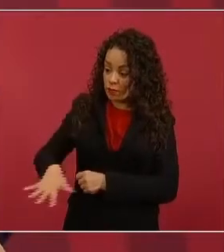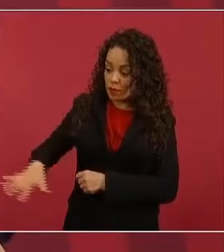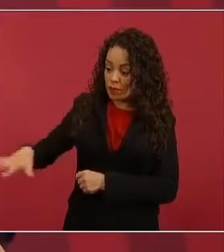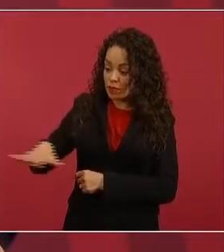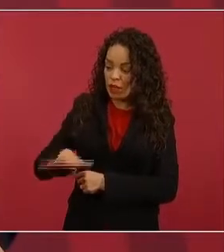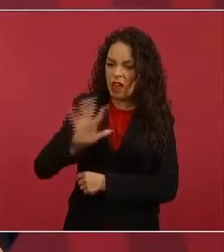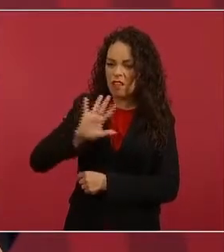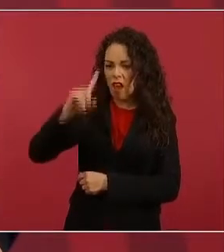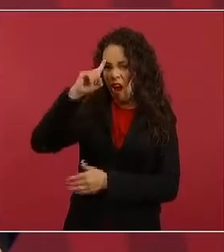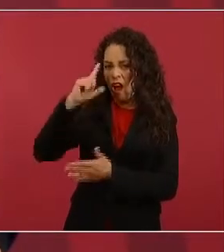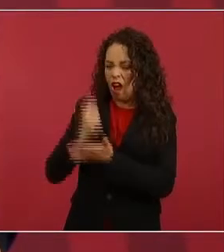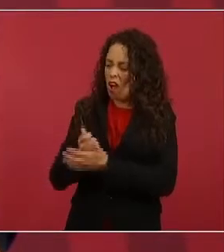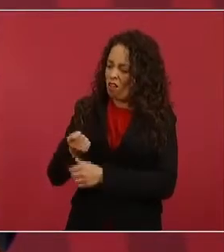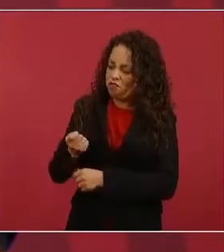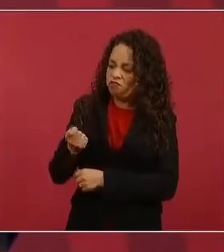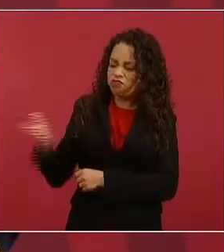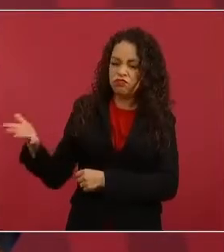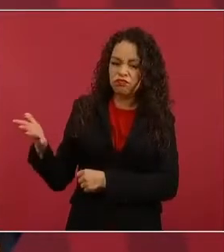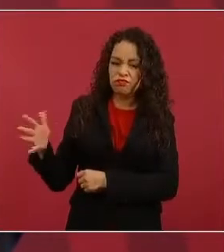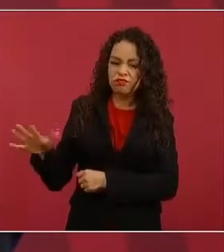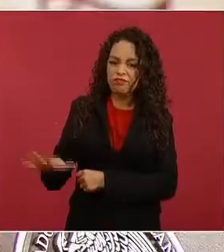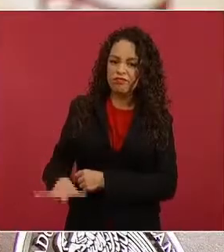estigmatizada.